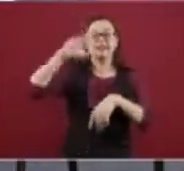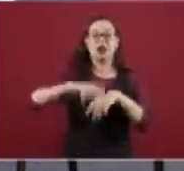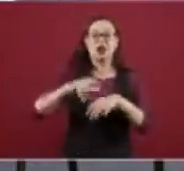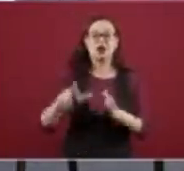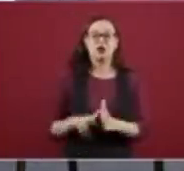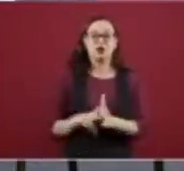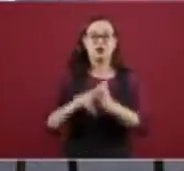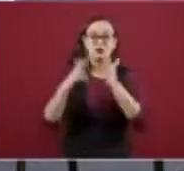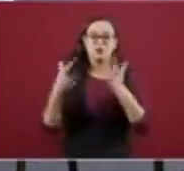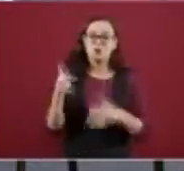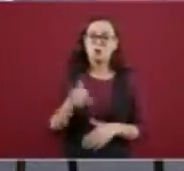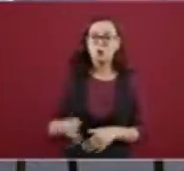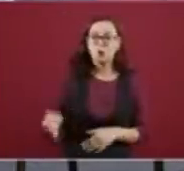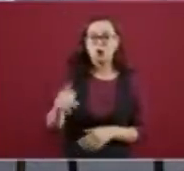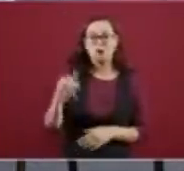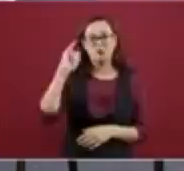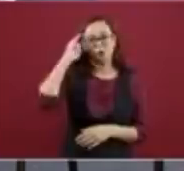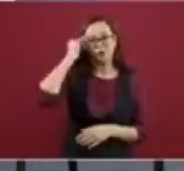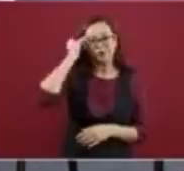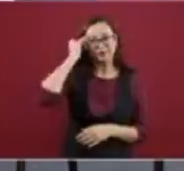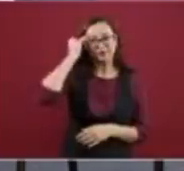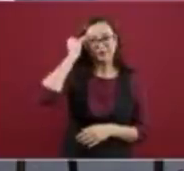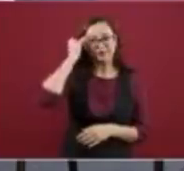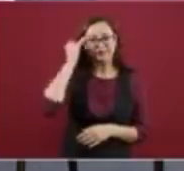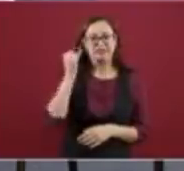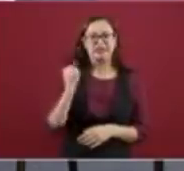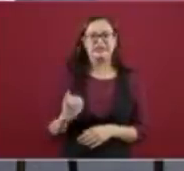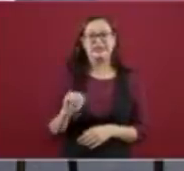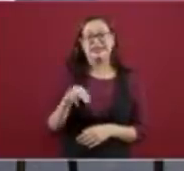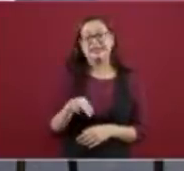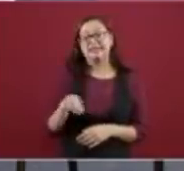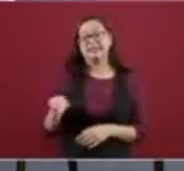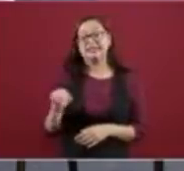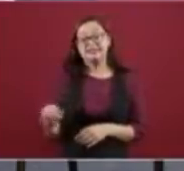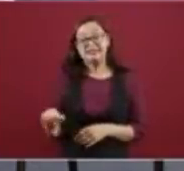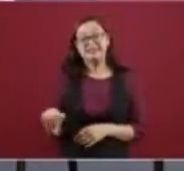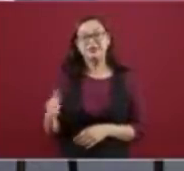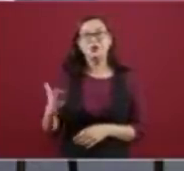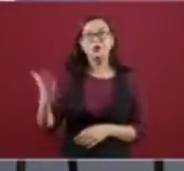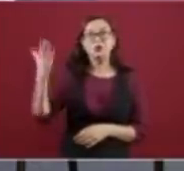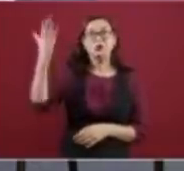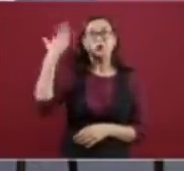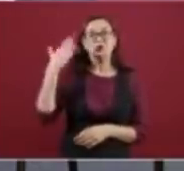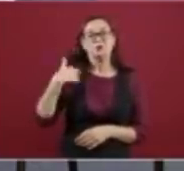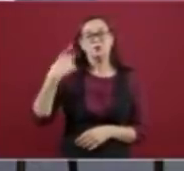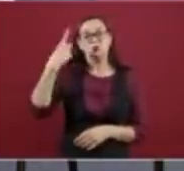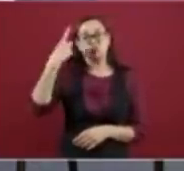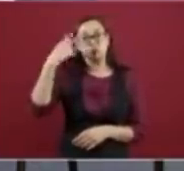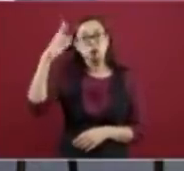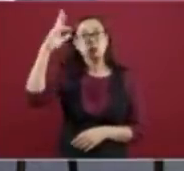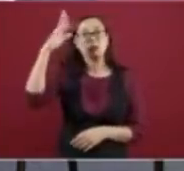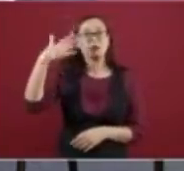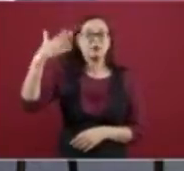de pueblos indígenas en el INI, cuando yo fui director del INI hace